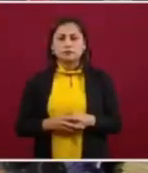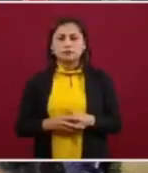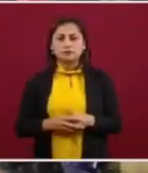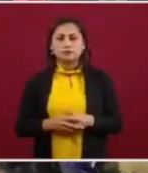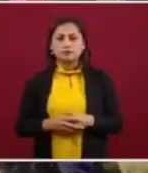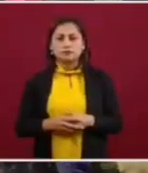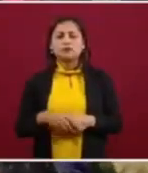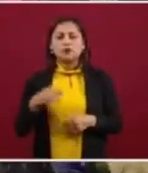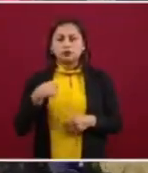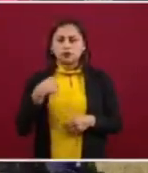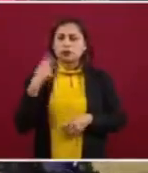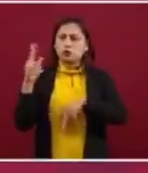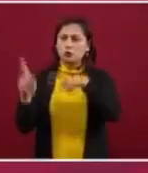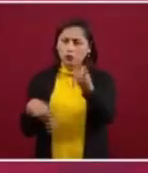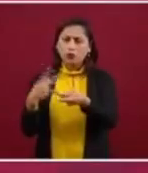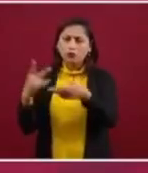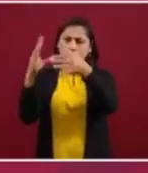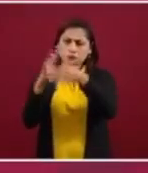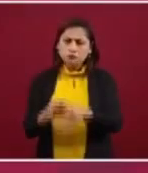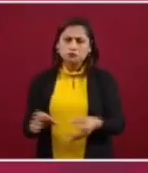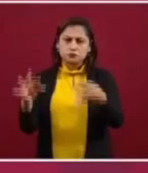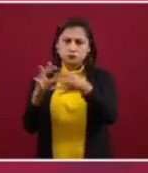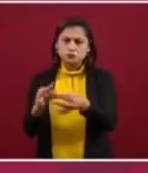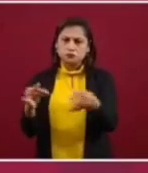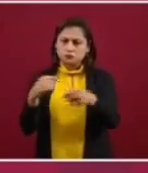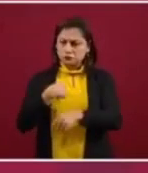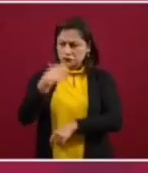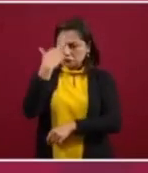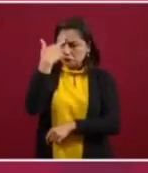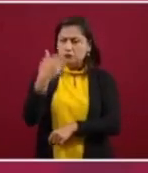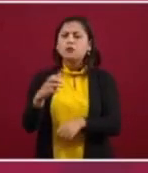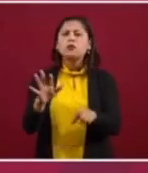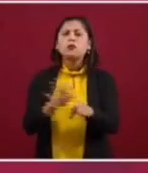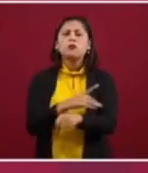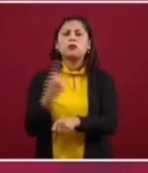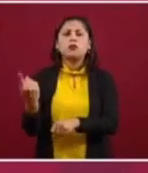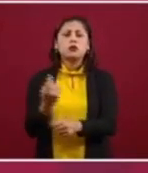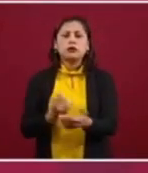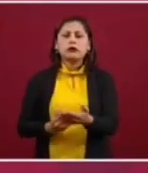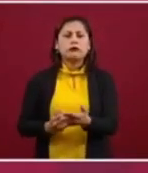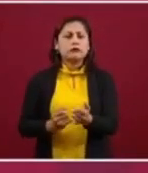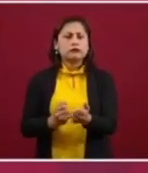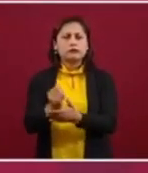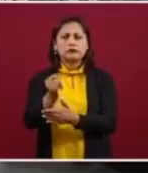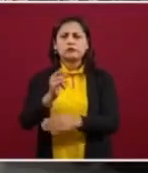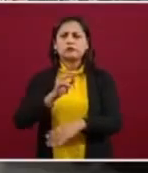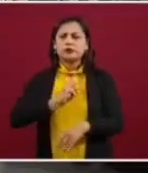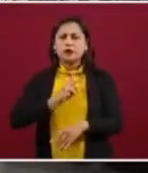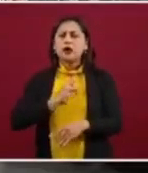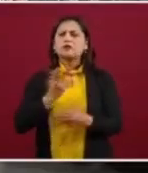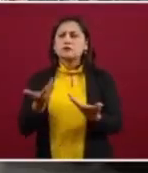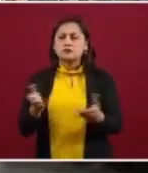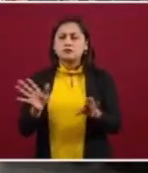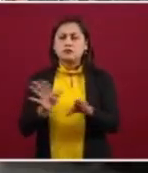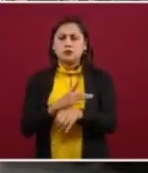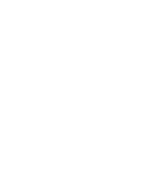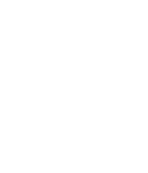a conocer, para exponer mis razones del por qué no a la violencia.